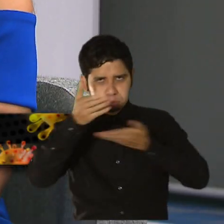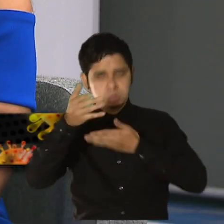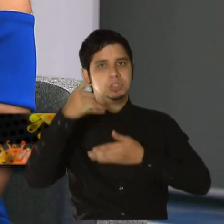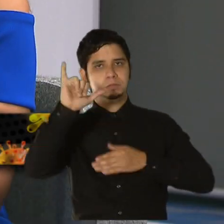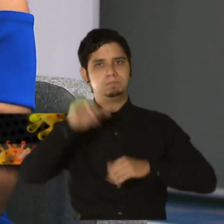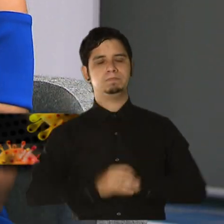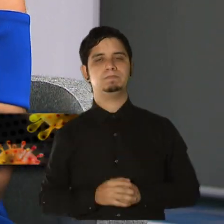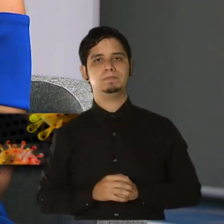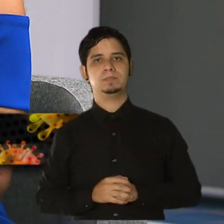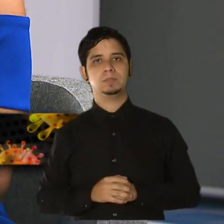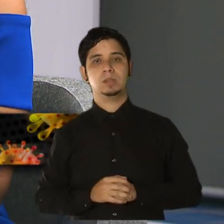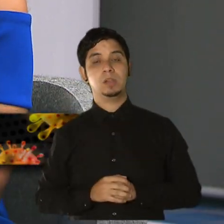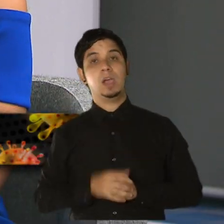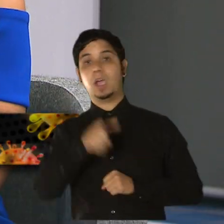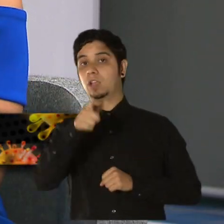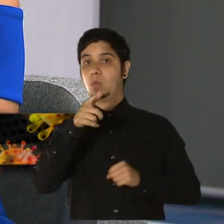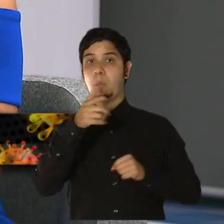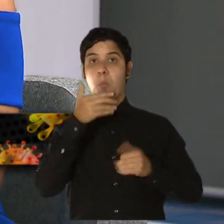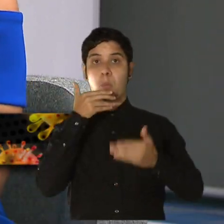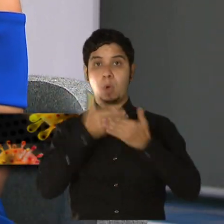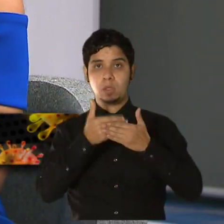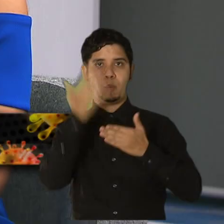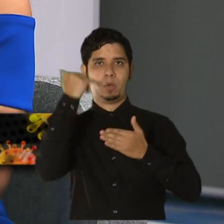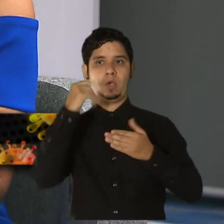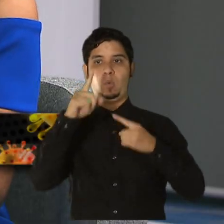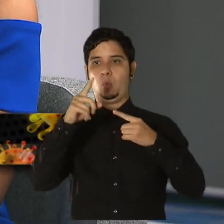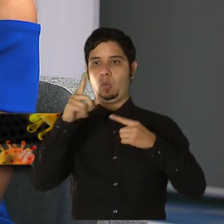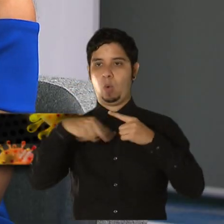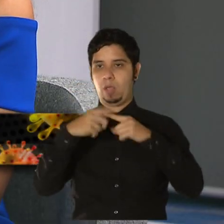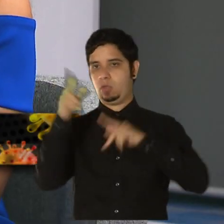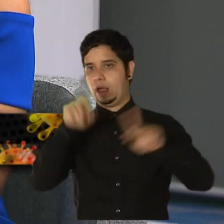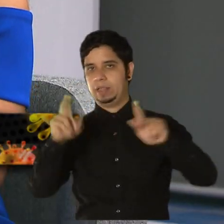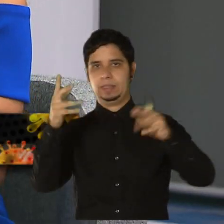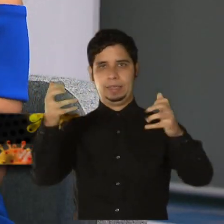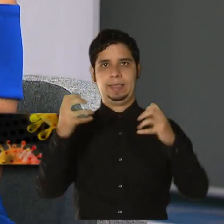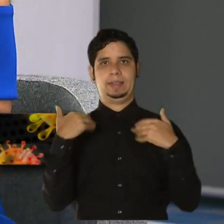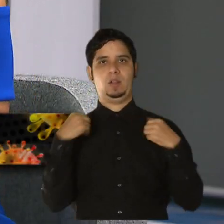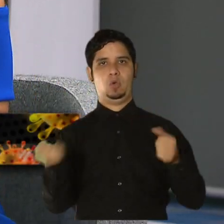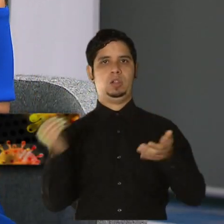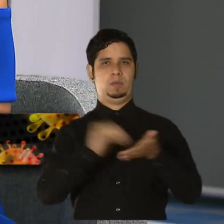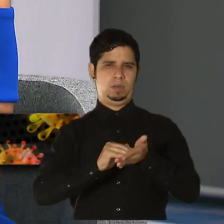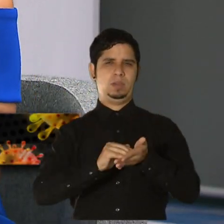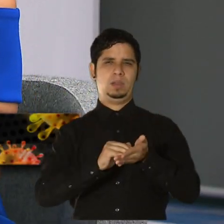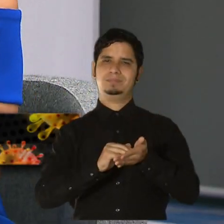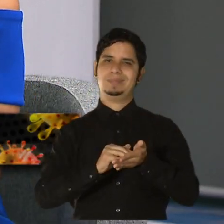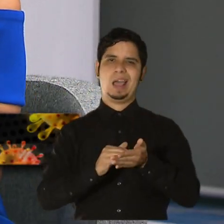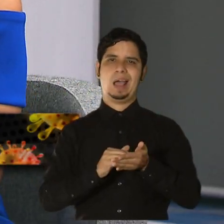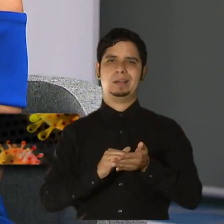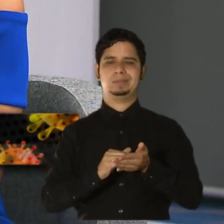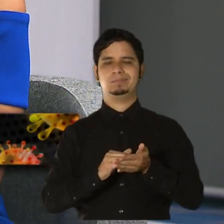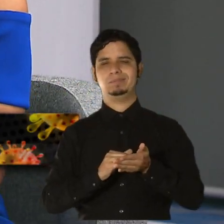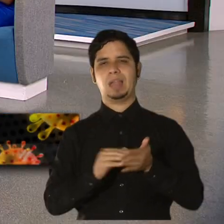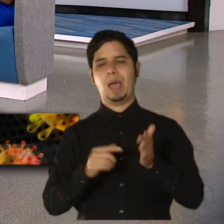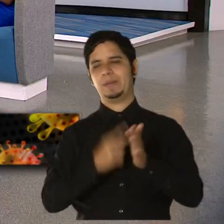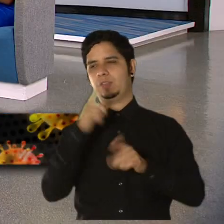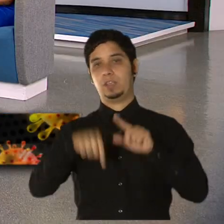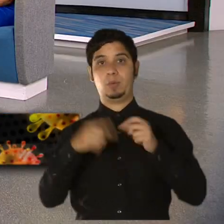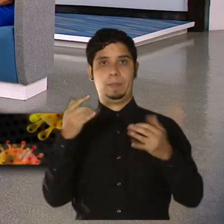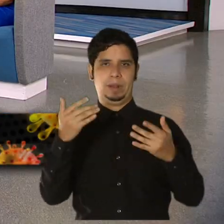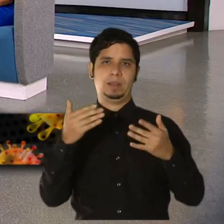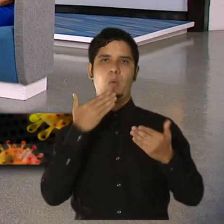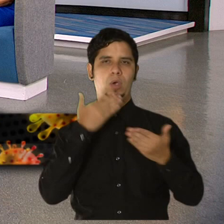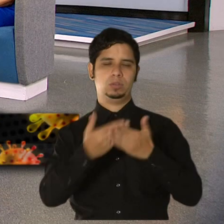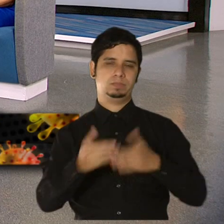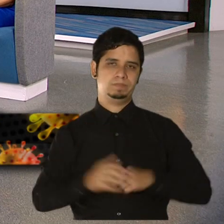surge ese deseo de recuperarse, de retornar a la salud, pues a veces no se puede esperar por una cita. Claro, así que correcto. Muchísimas gracias,